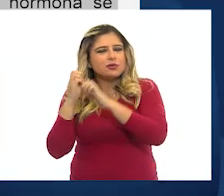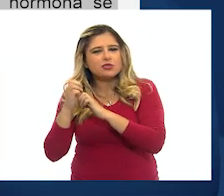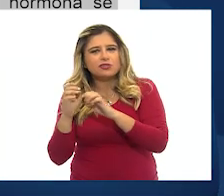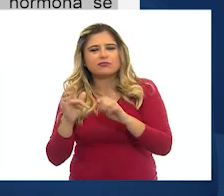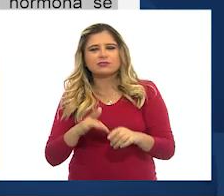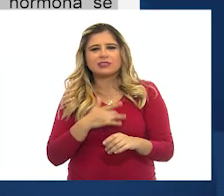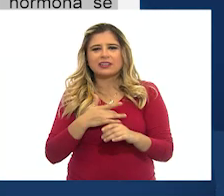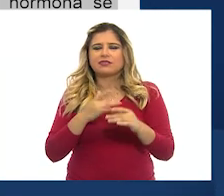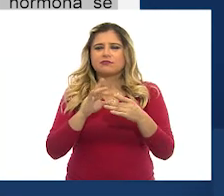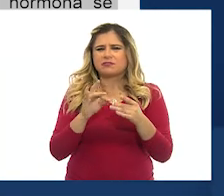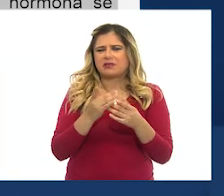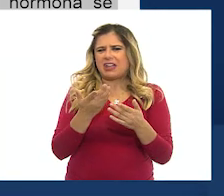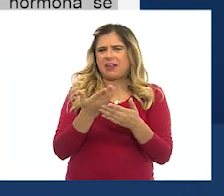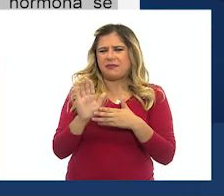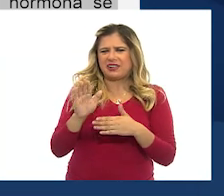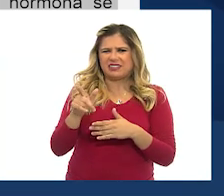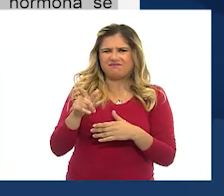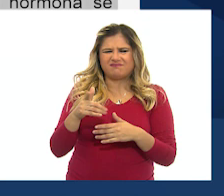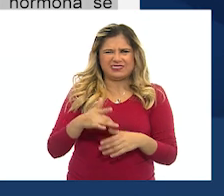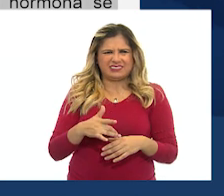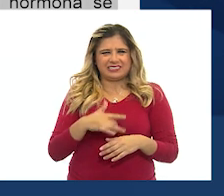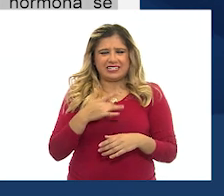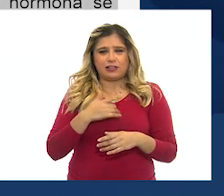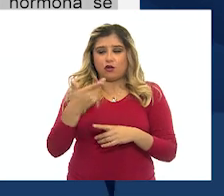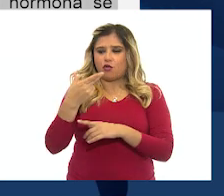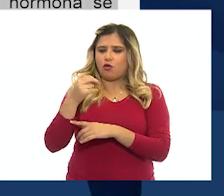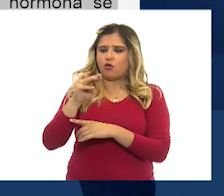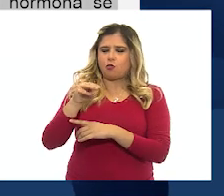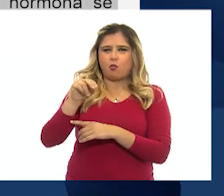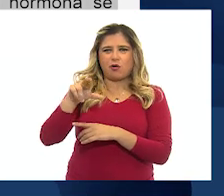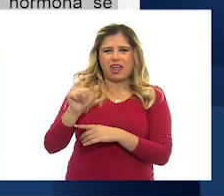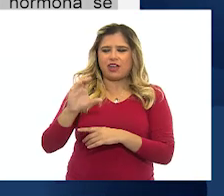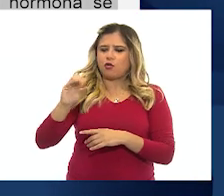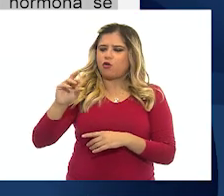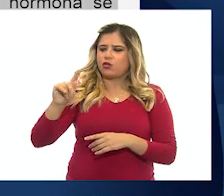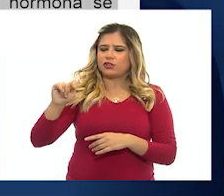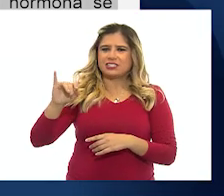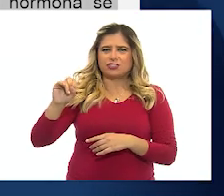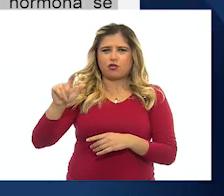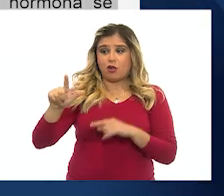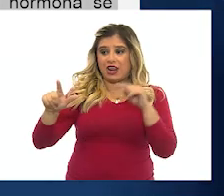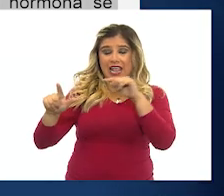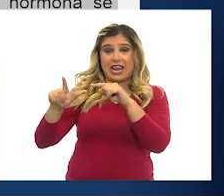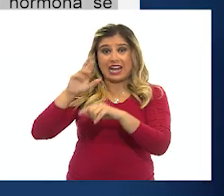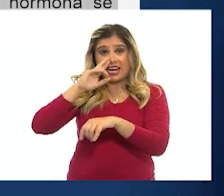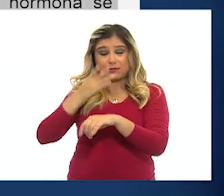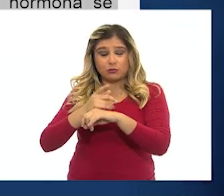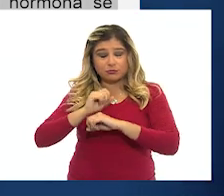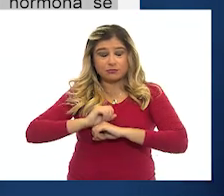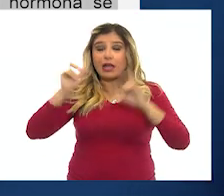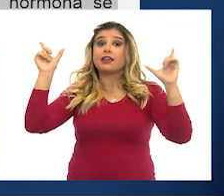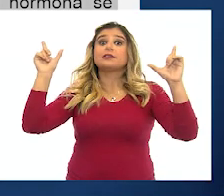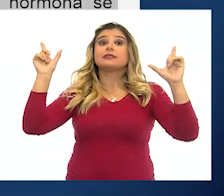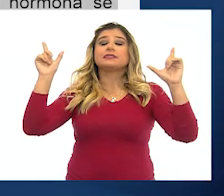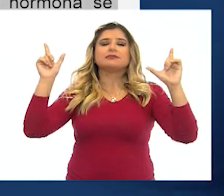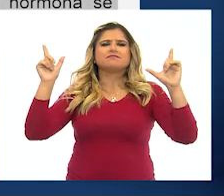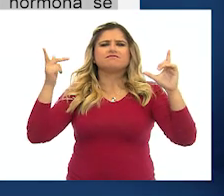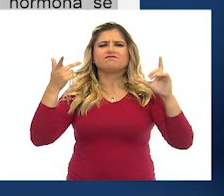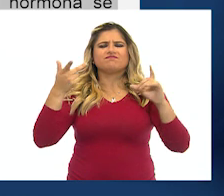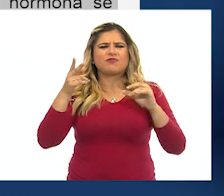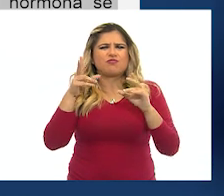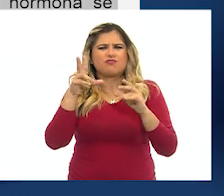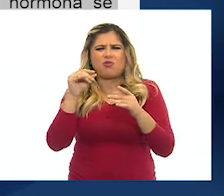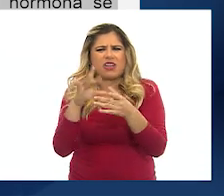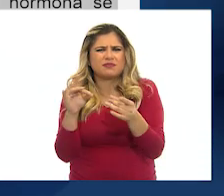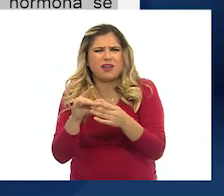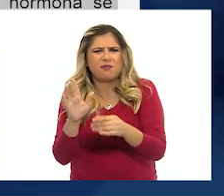fenómeno. Además, la afirmación sobre que la hormona cortisol es la responsable de nuestro despertar tampoco explica